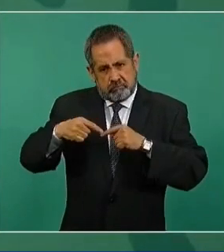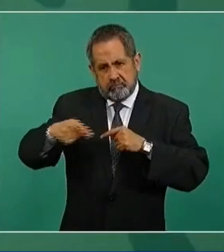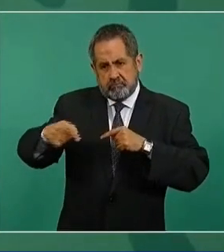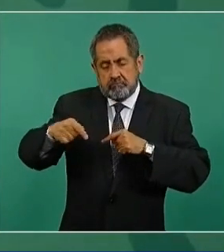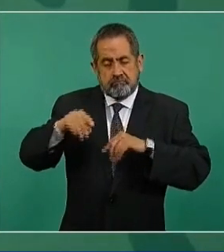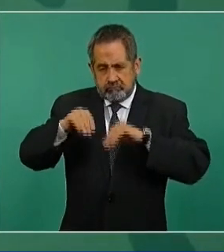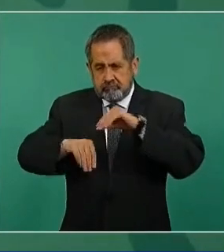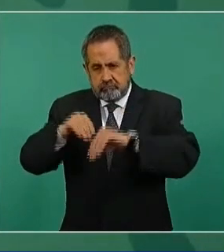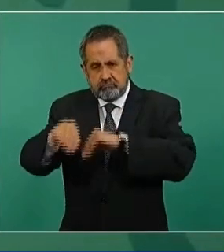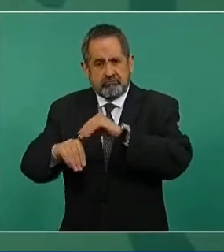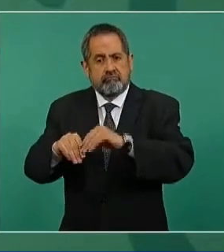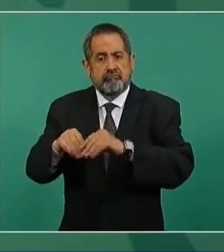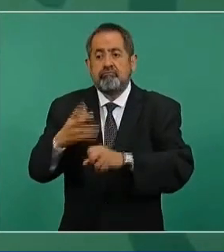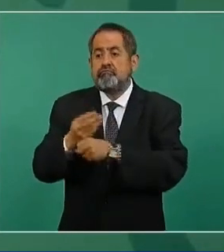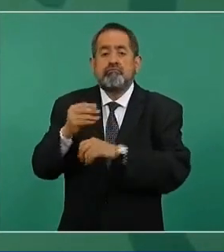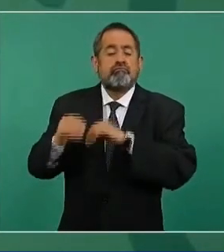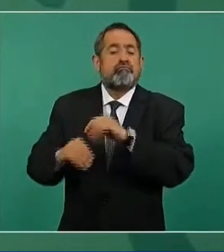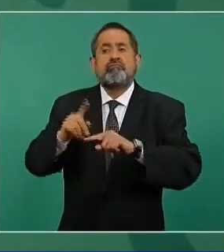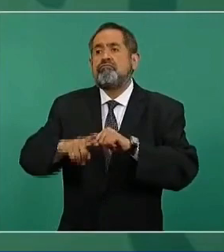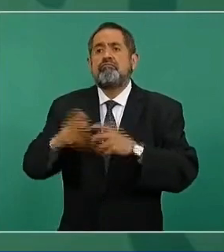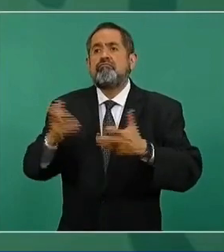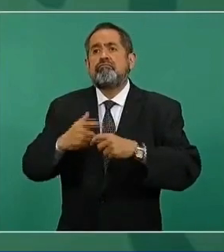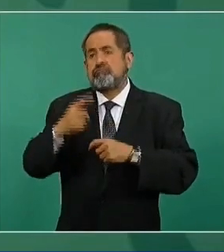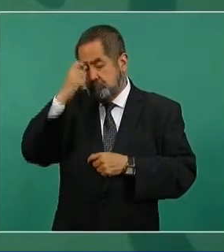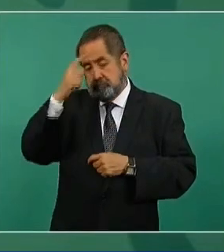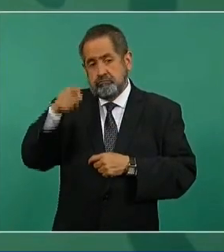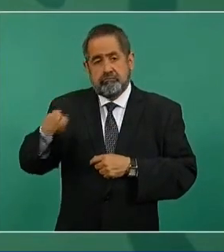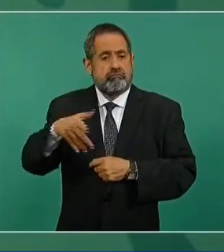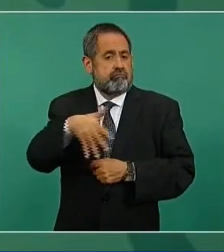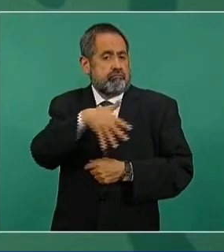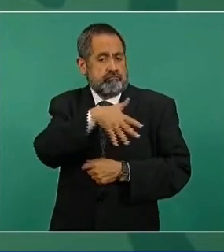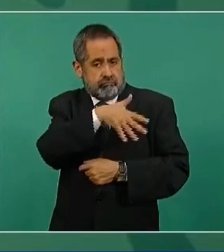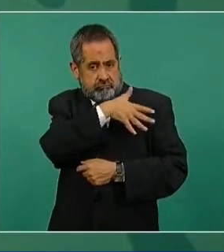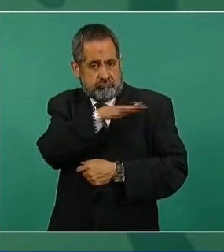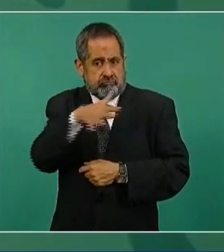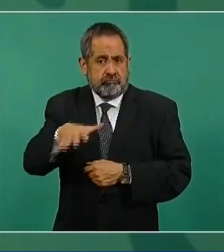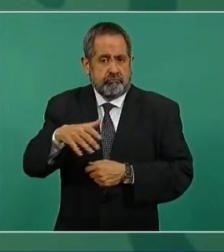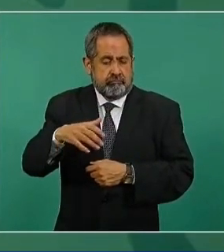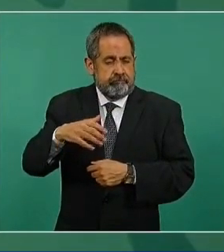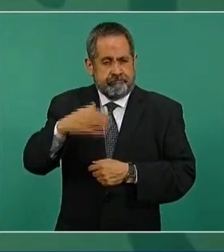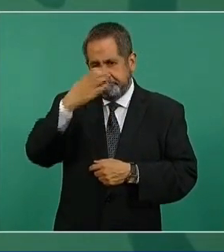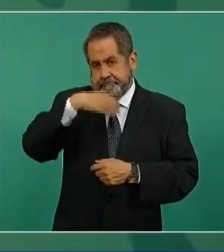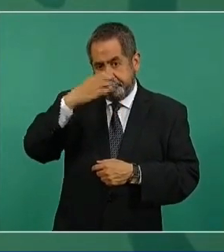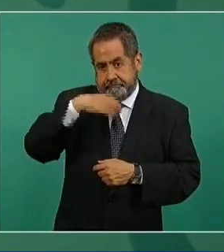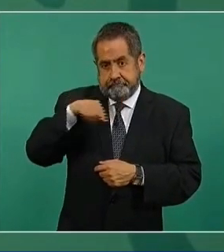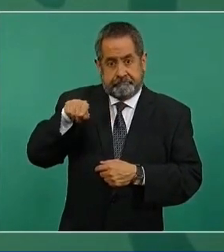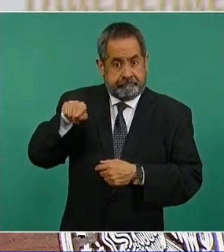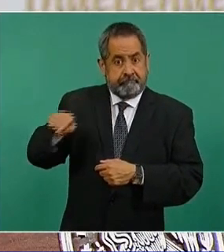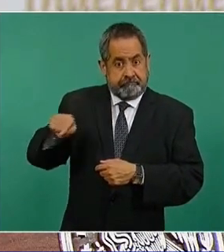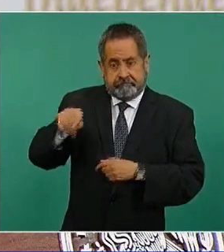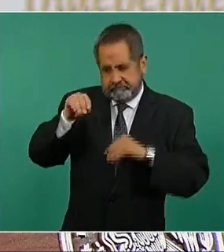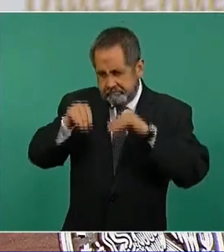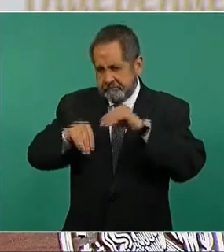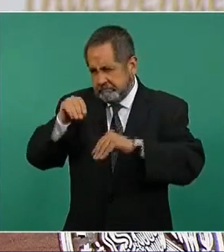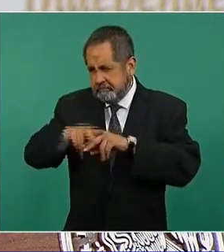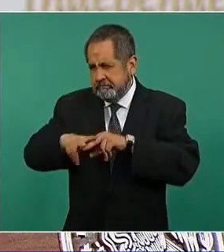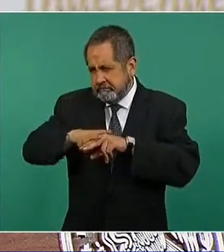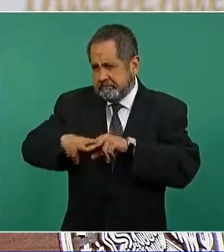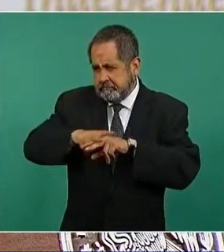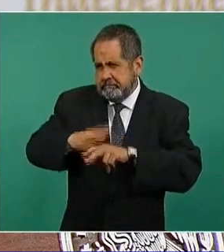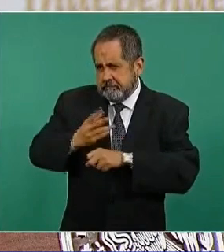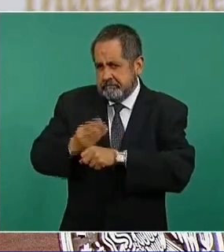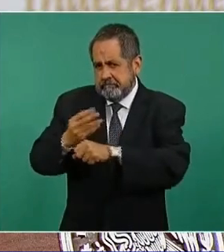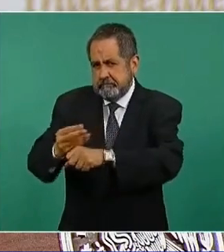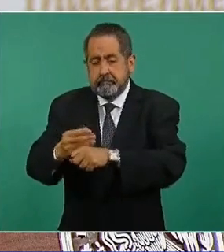Ese ferrocarril del sureste lo empezó a hacer el general Cárdenas, cuando el